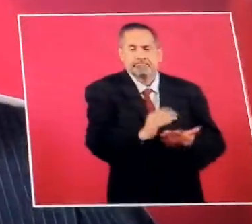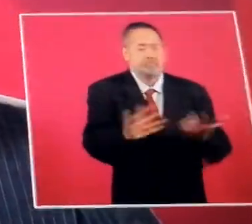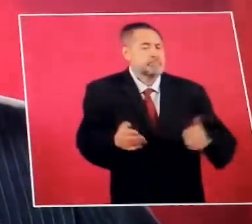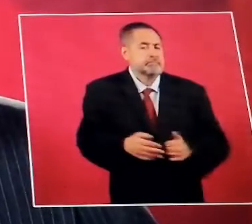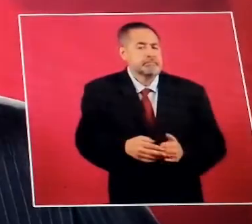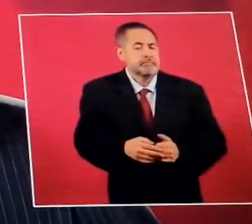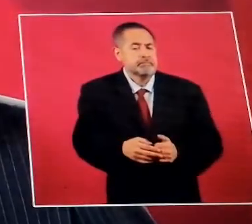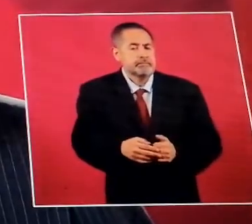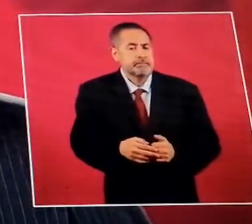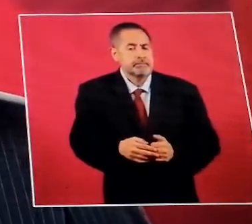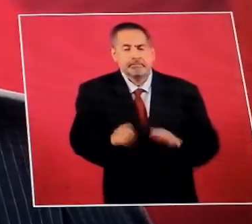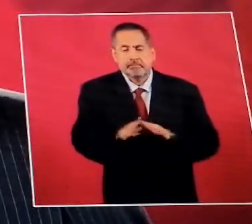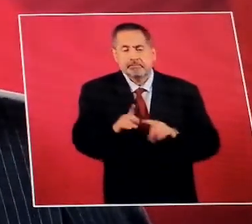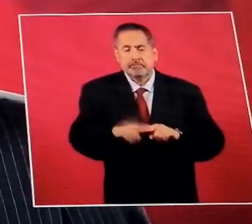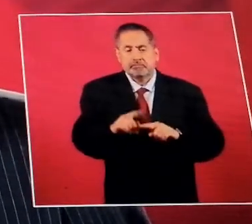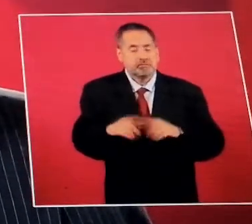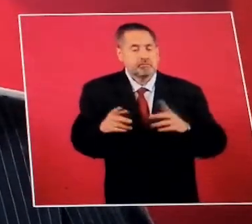todos los